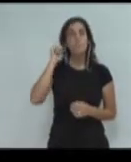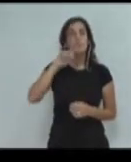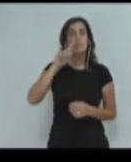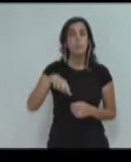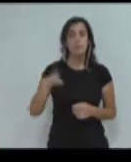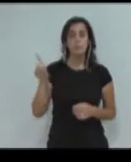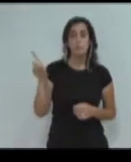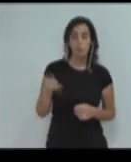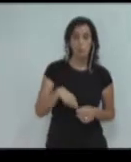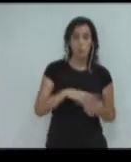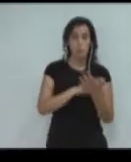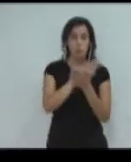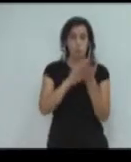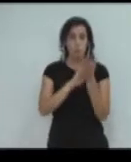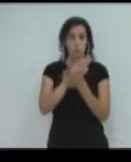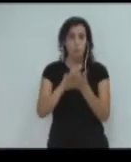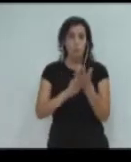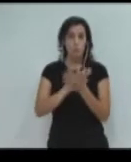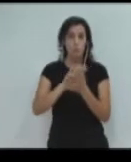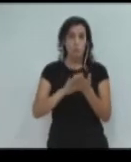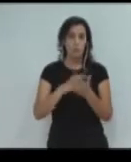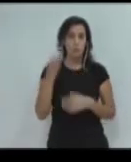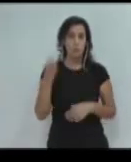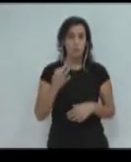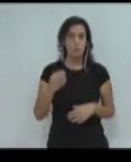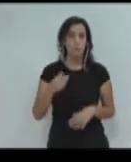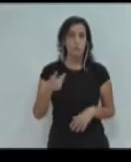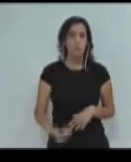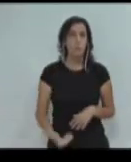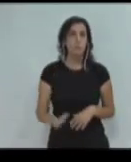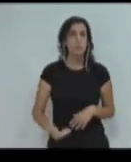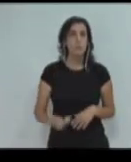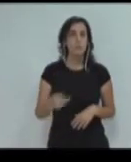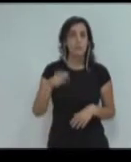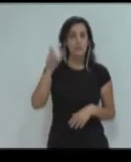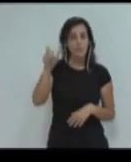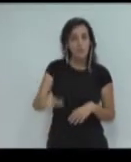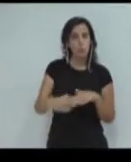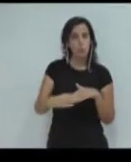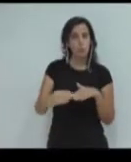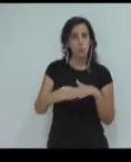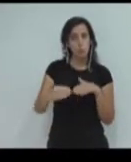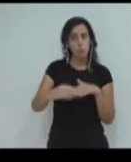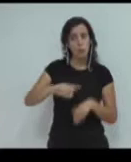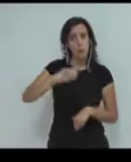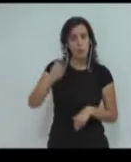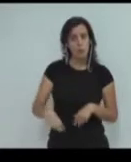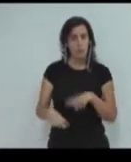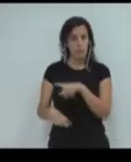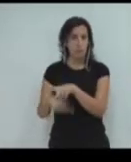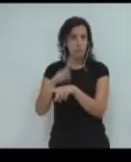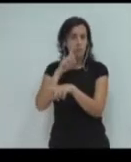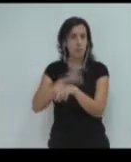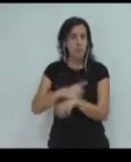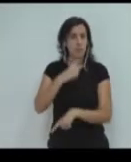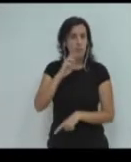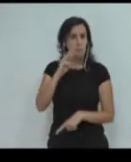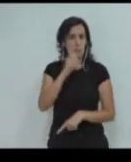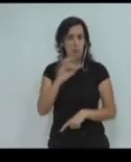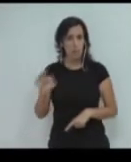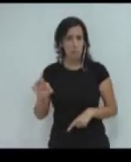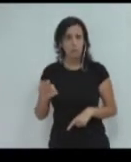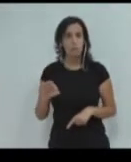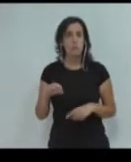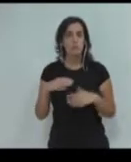Insististeis todos en que es importante tener en cuenta al usuario. El usuario es el que manda, me parece que comentó Paco, es decir,